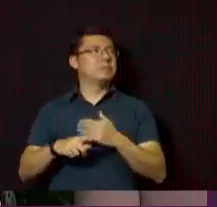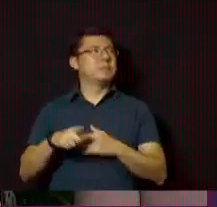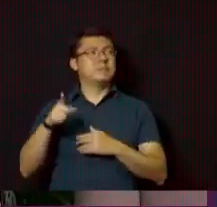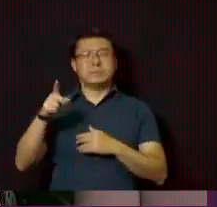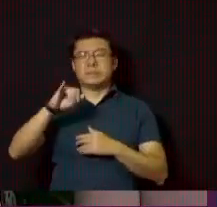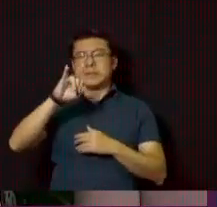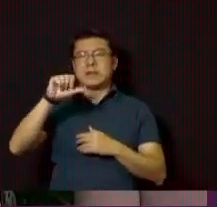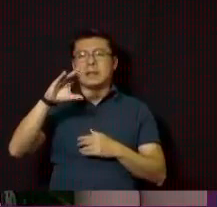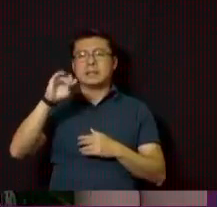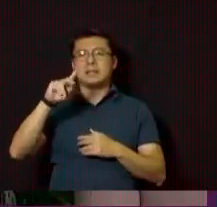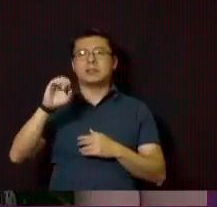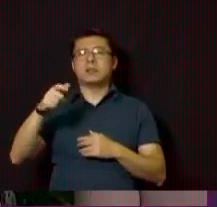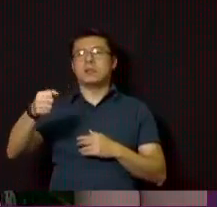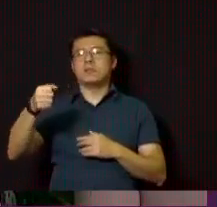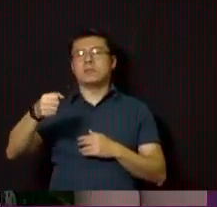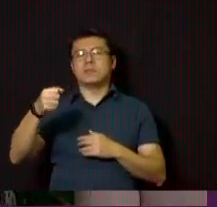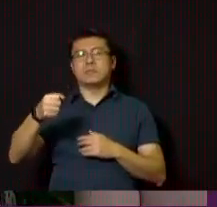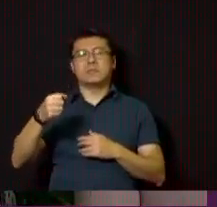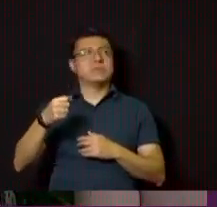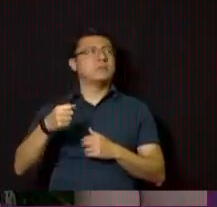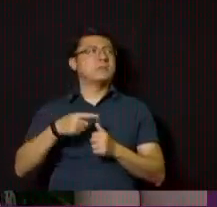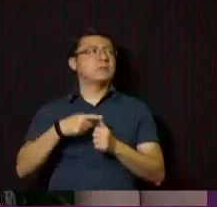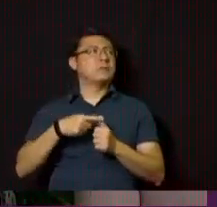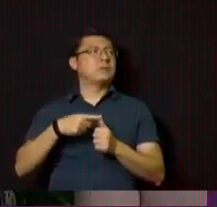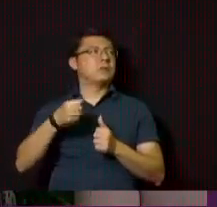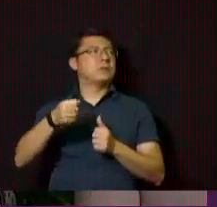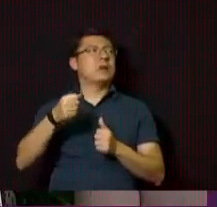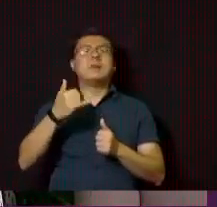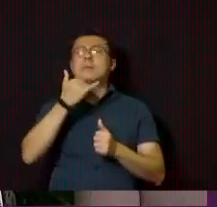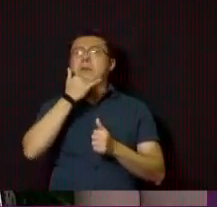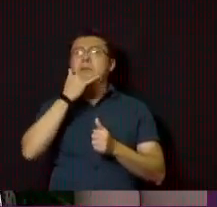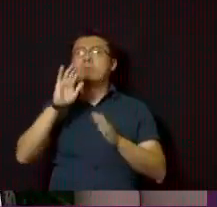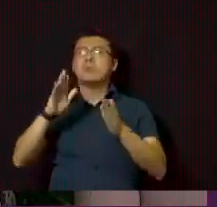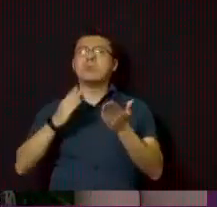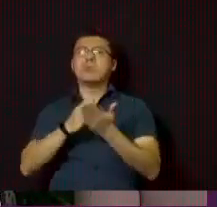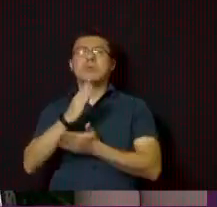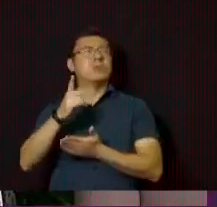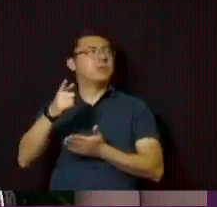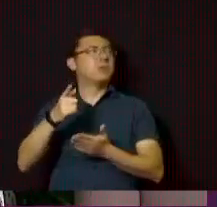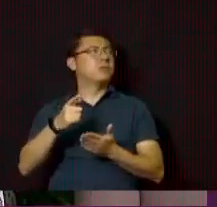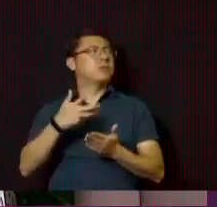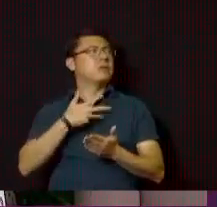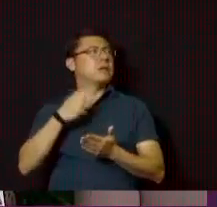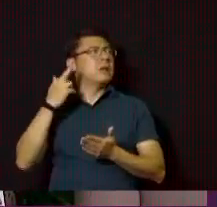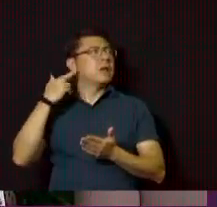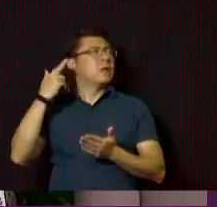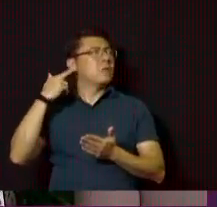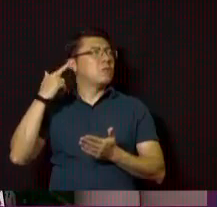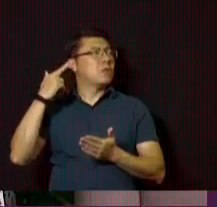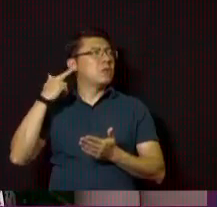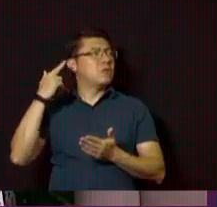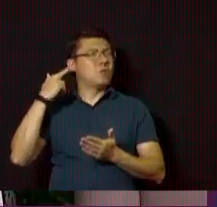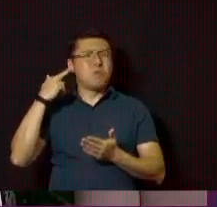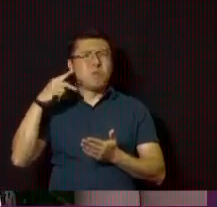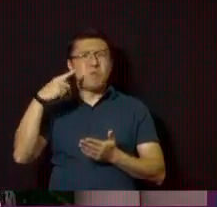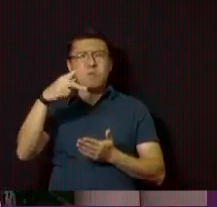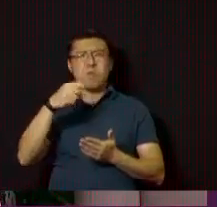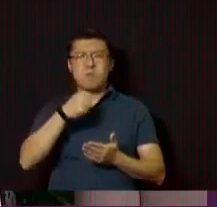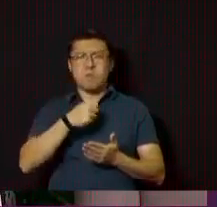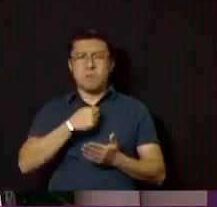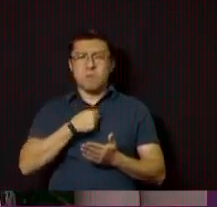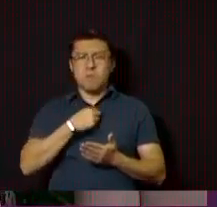gigante, ¿cómo estás? Primero te saludo. Oye, Mauri, nada más antes de que empiecen, hay un pequeño ruido en tu micro, se escucha como un